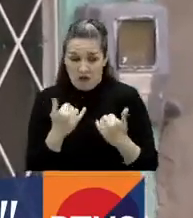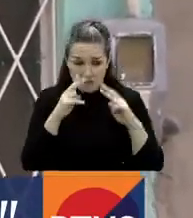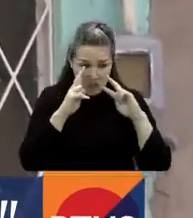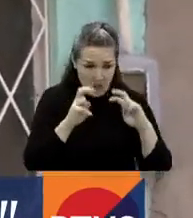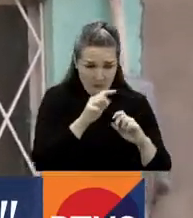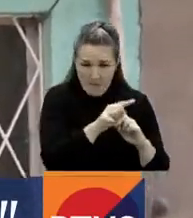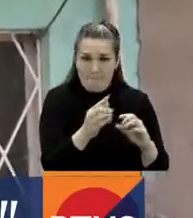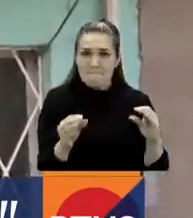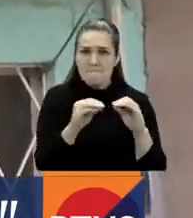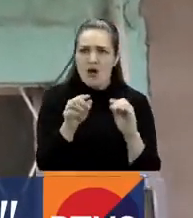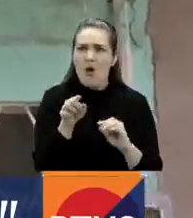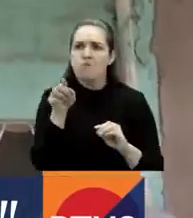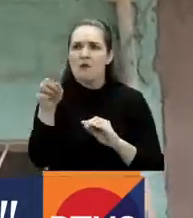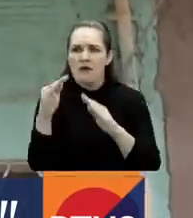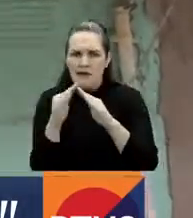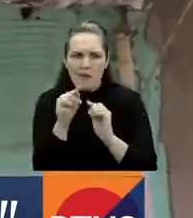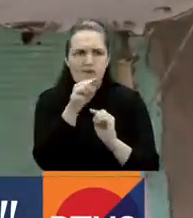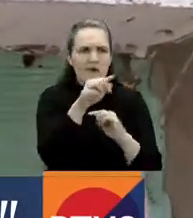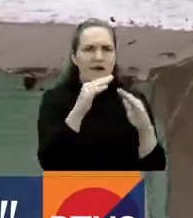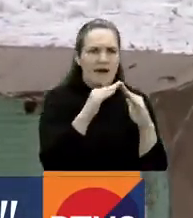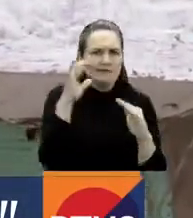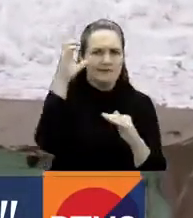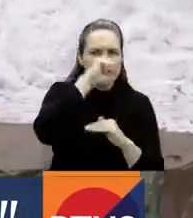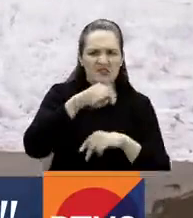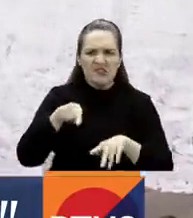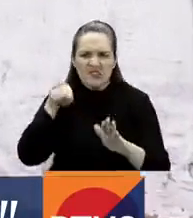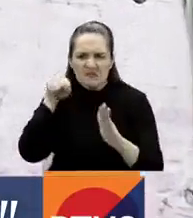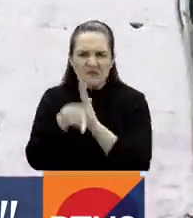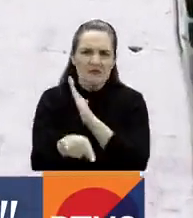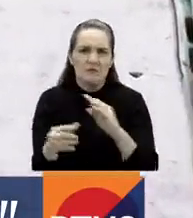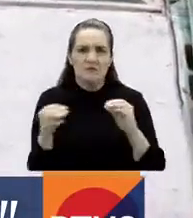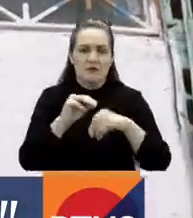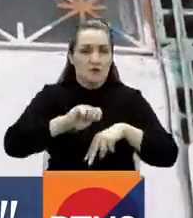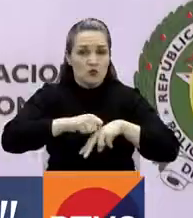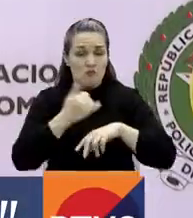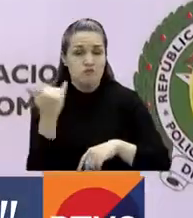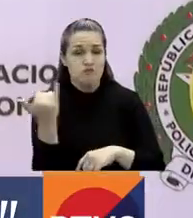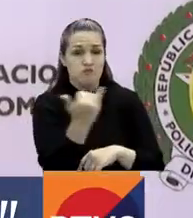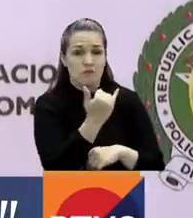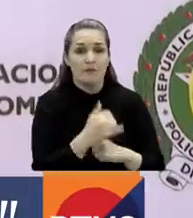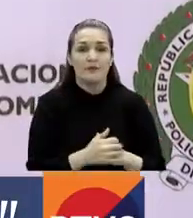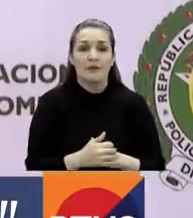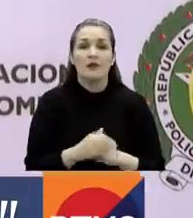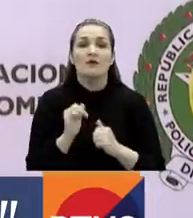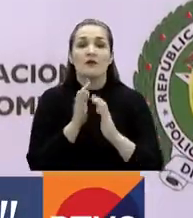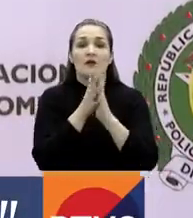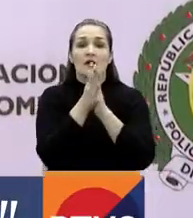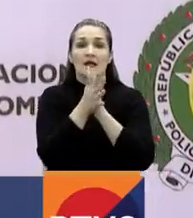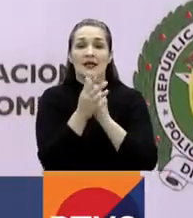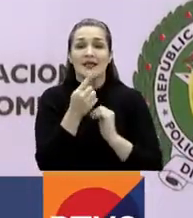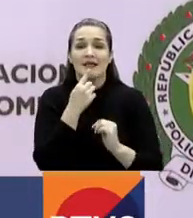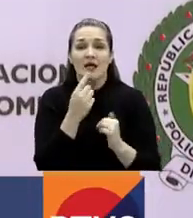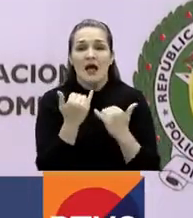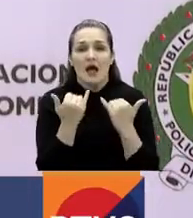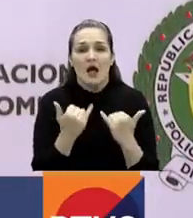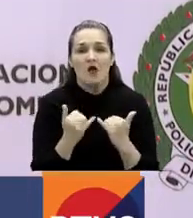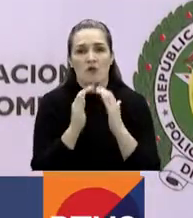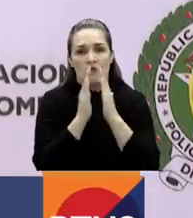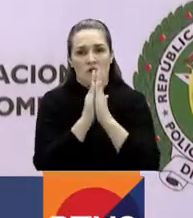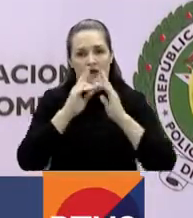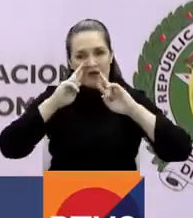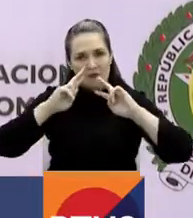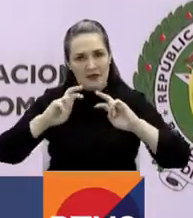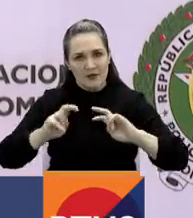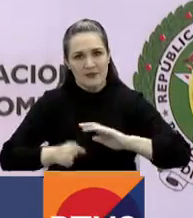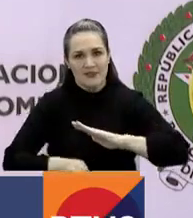buscan más casas como esas donde Asesinan y torturan personas y lo primero que indicó es no entorpecer la actividad de investigación